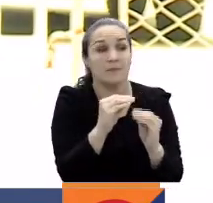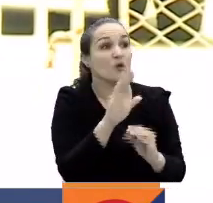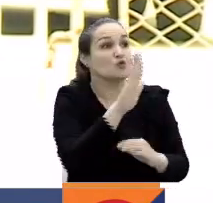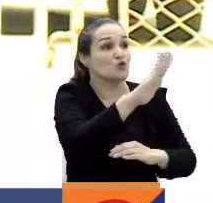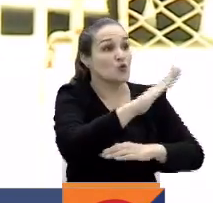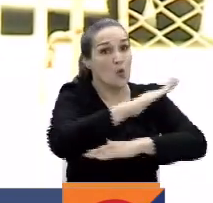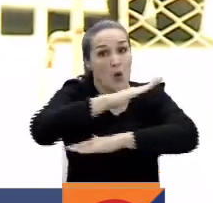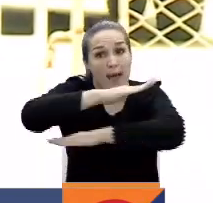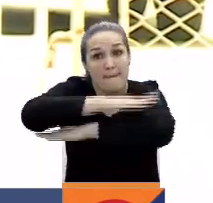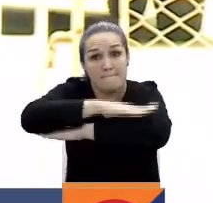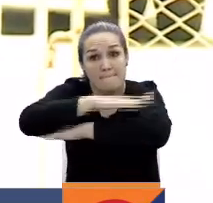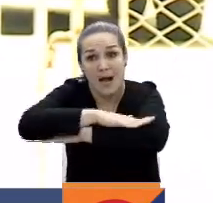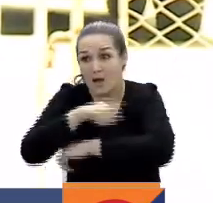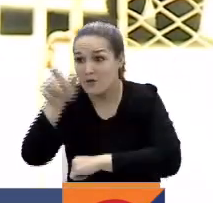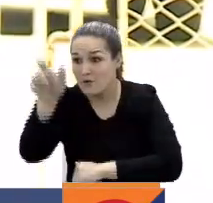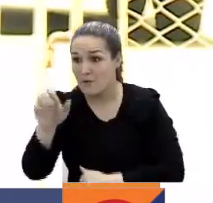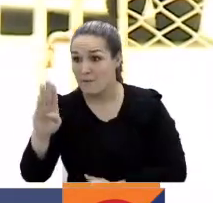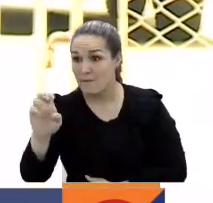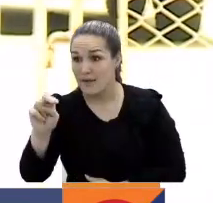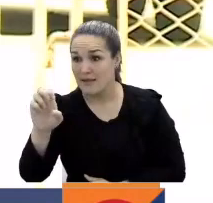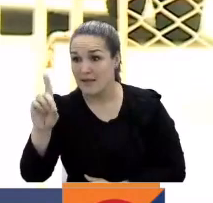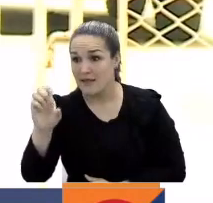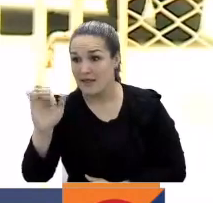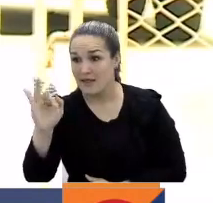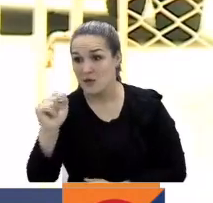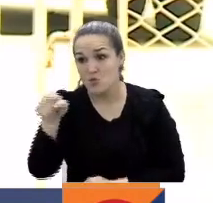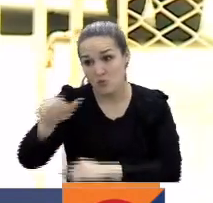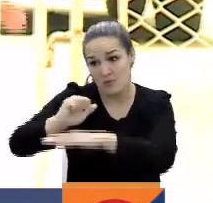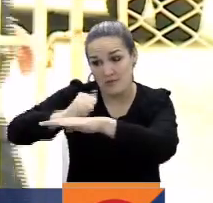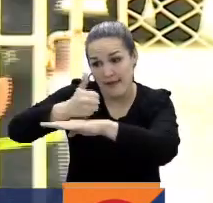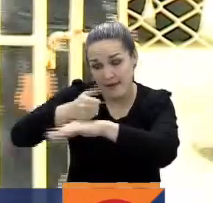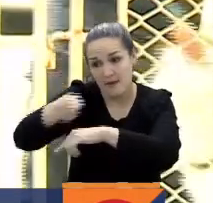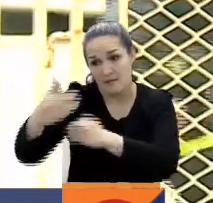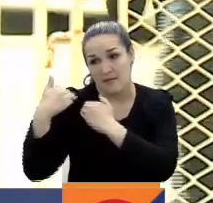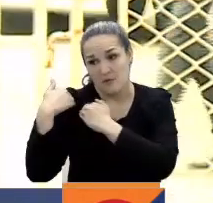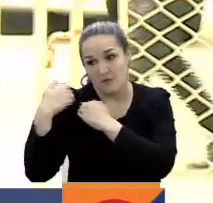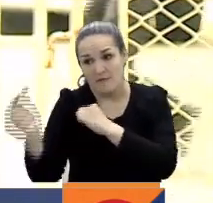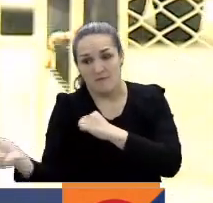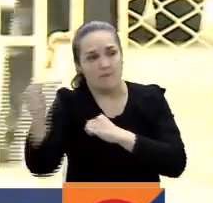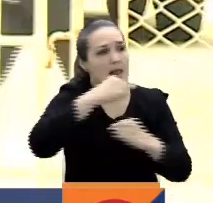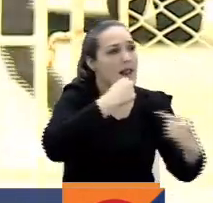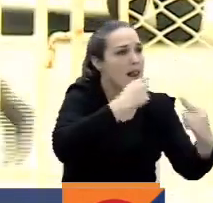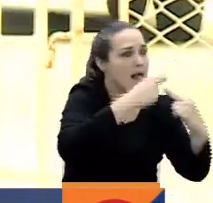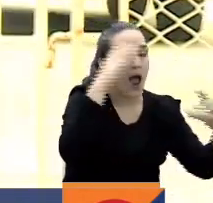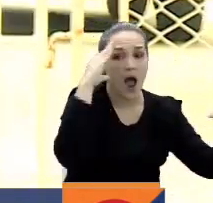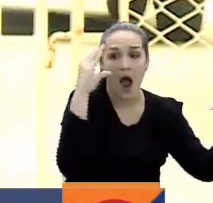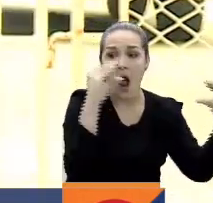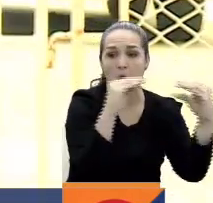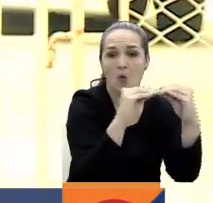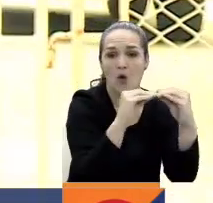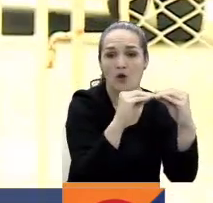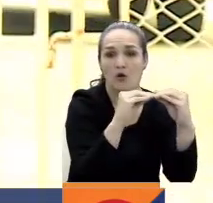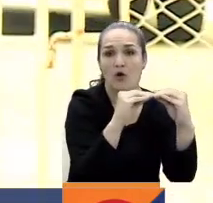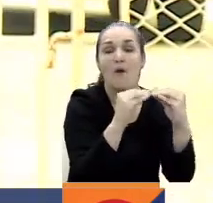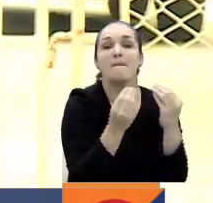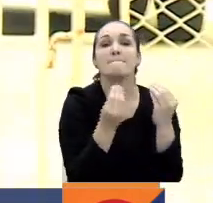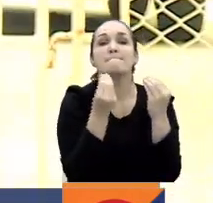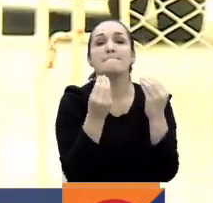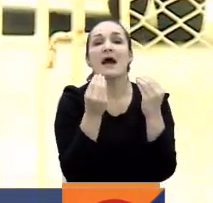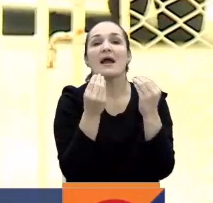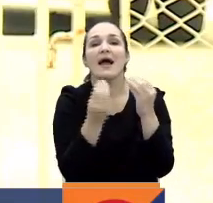en Venezuela, va a tener que acometer esa tarea hasta que fundemos una embajada en Guyana.